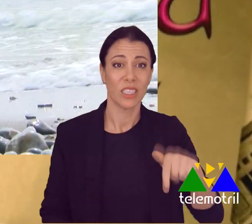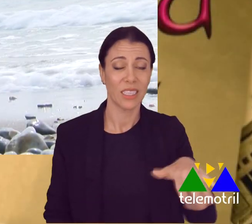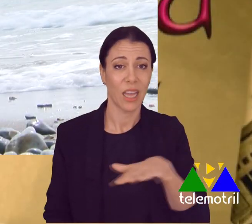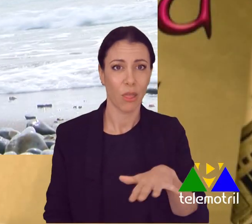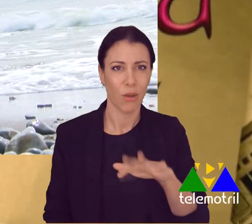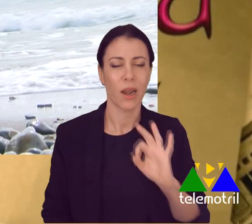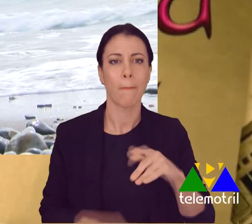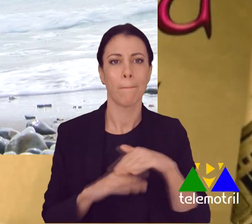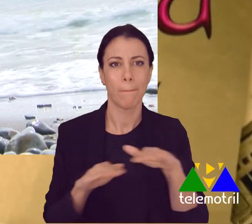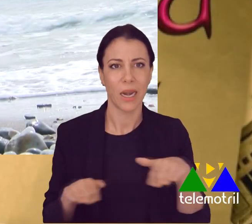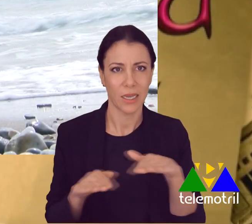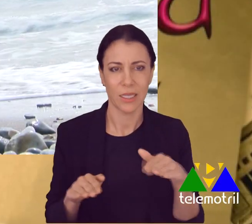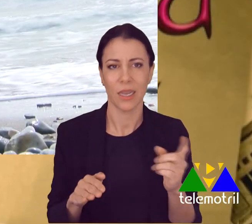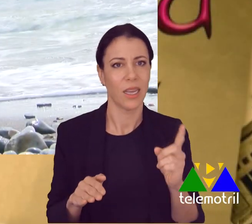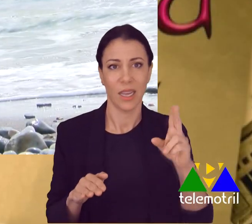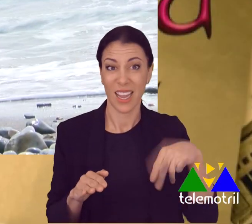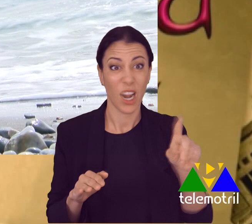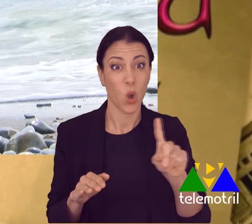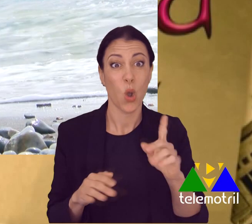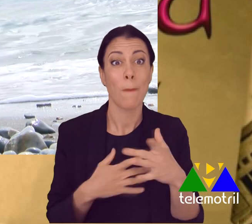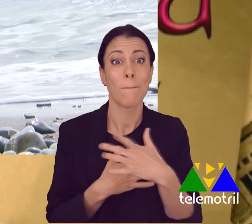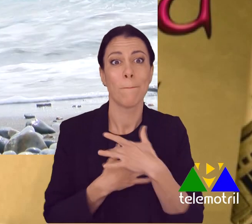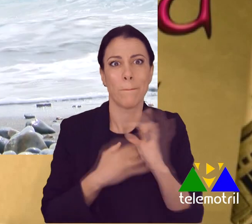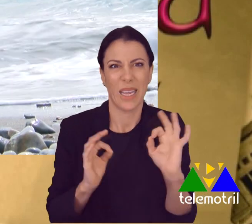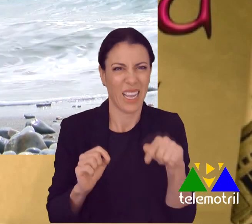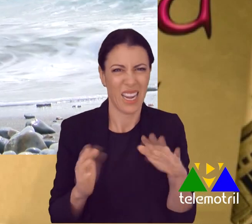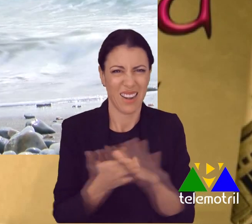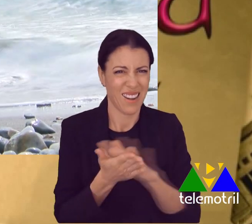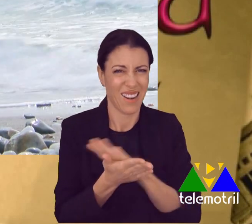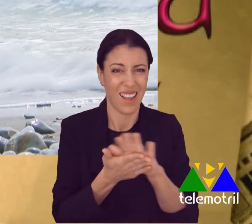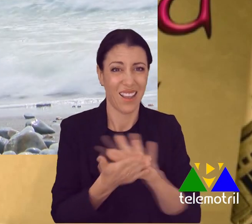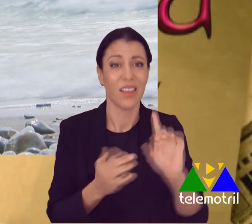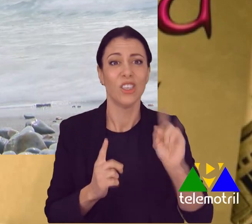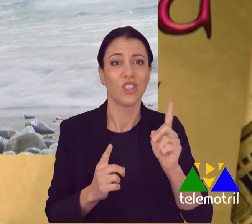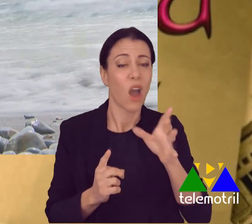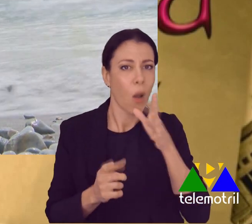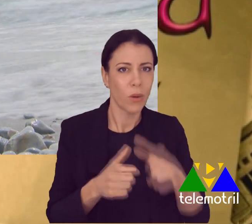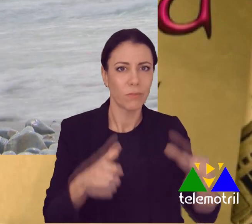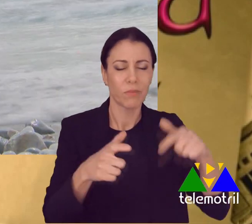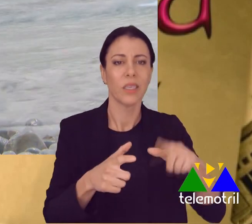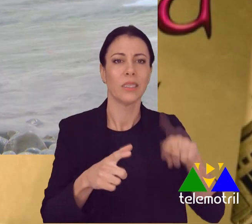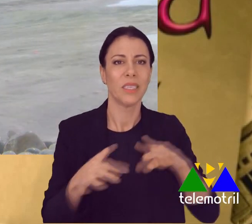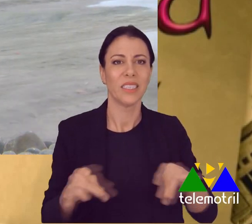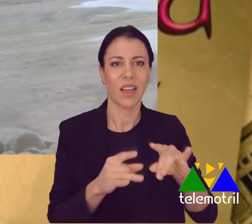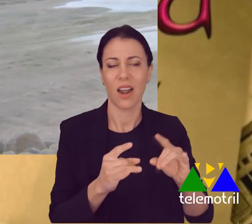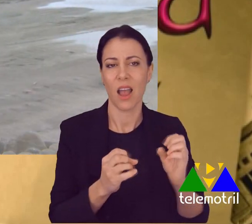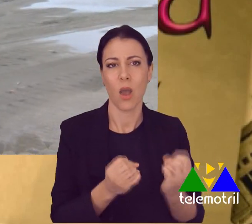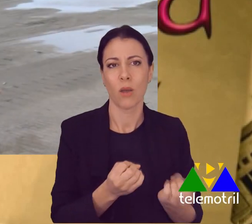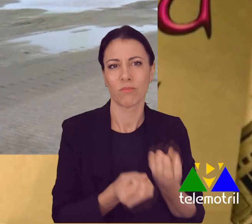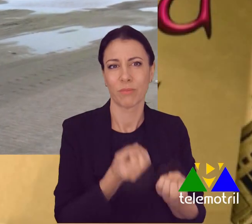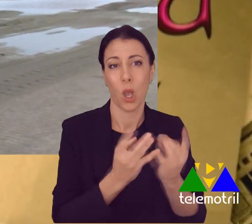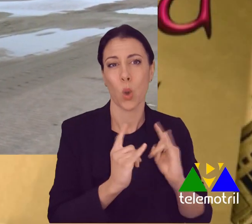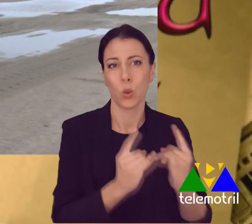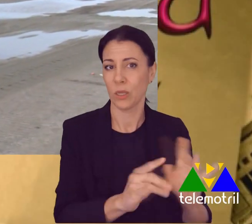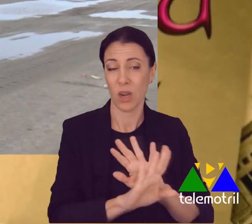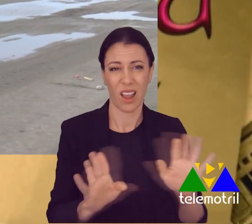eran playas que no eran vírgenes absolutamente, aquí no había nada más que charcas y tierras de cultivo y poco más, ¿no? Es decir, que